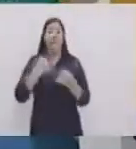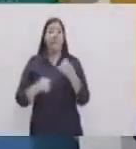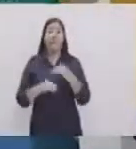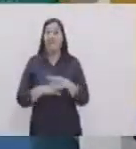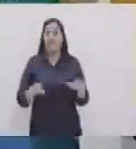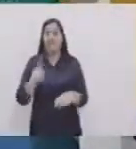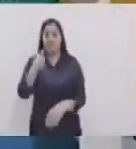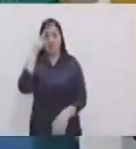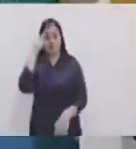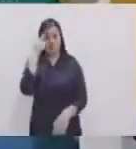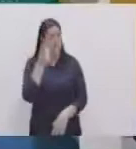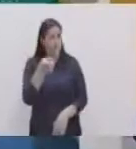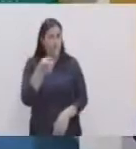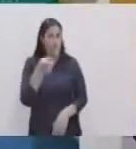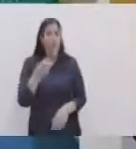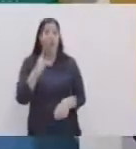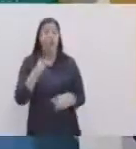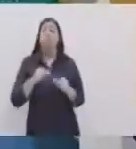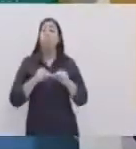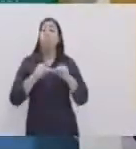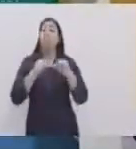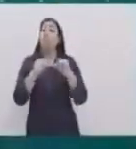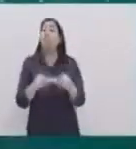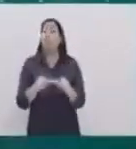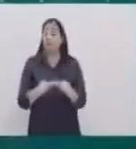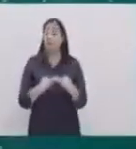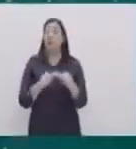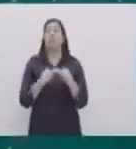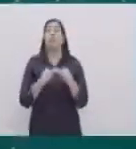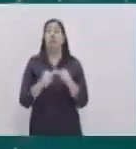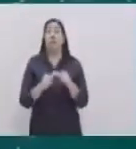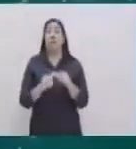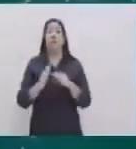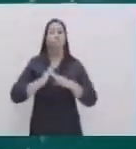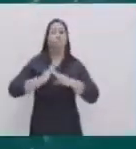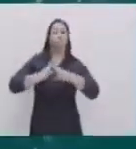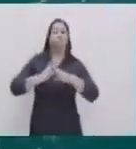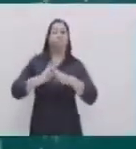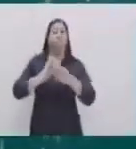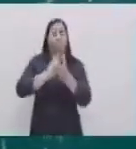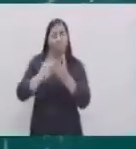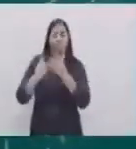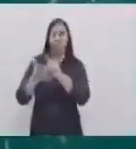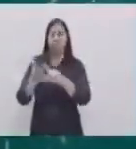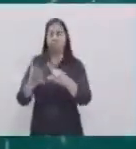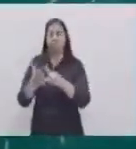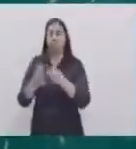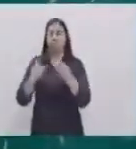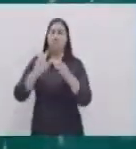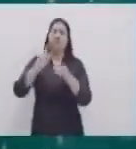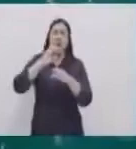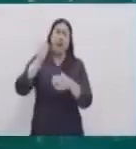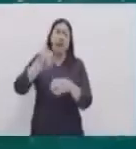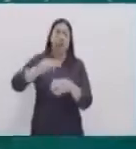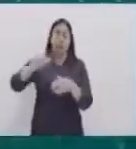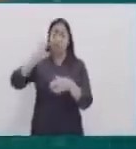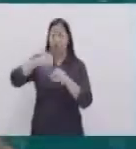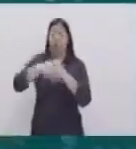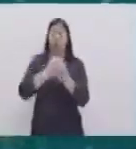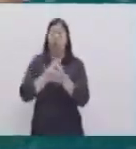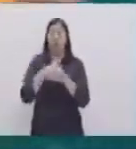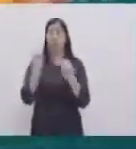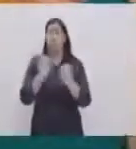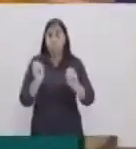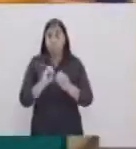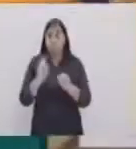a terminar acá. Les recuerdo que tienen que seguir las medidas de higiene en su casa. Si tienen que lavarse sus manos con agua y con jabón, si no